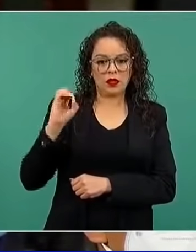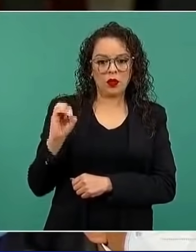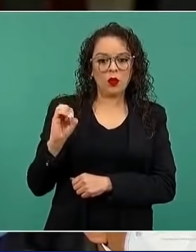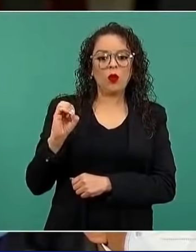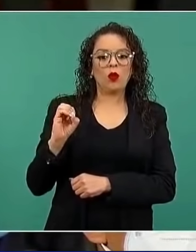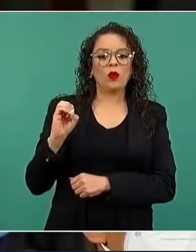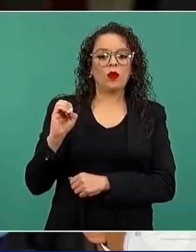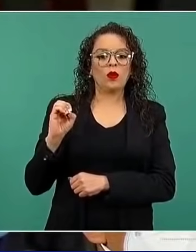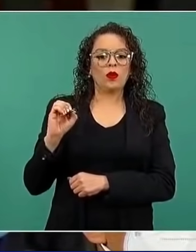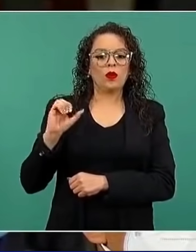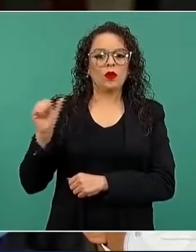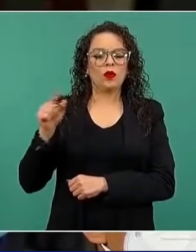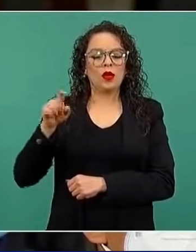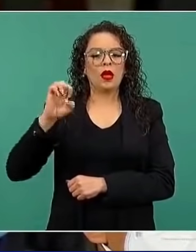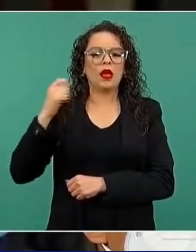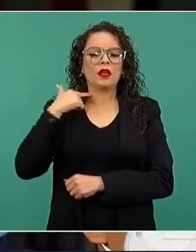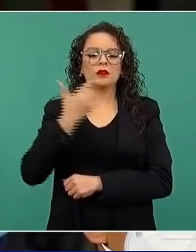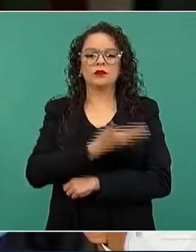López Mateos,